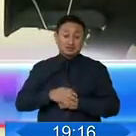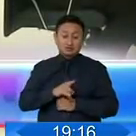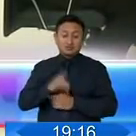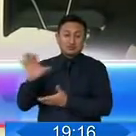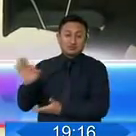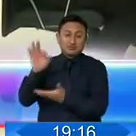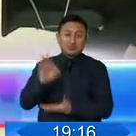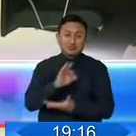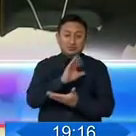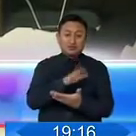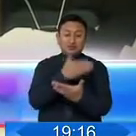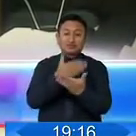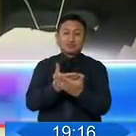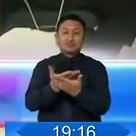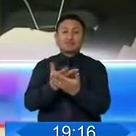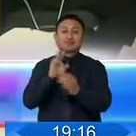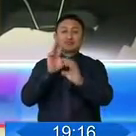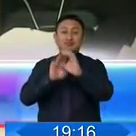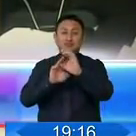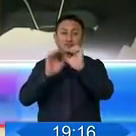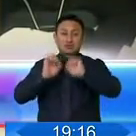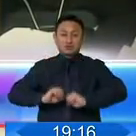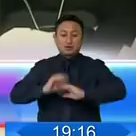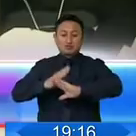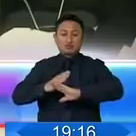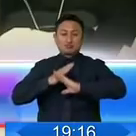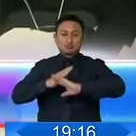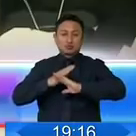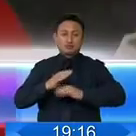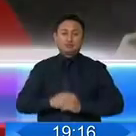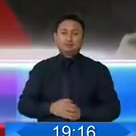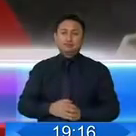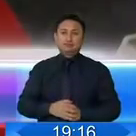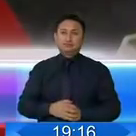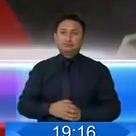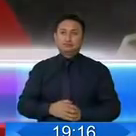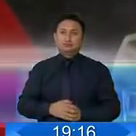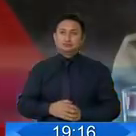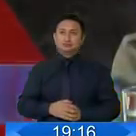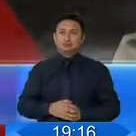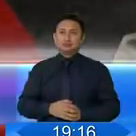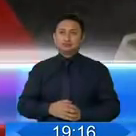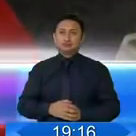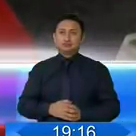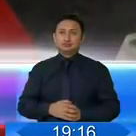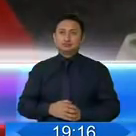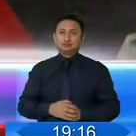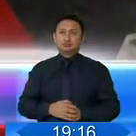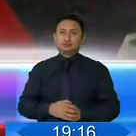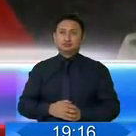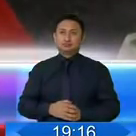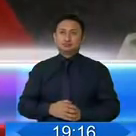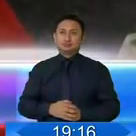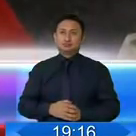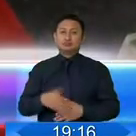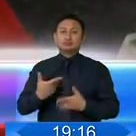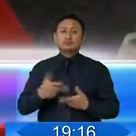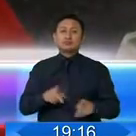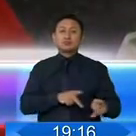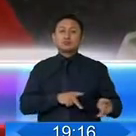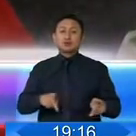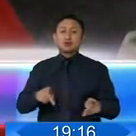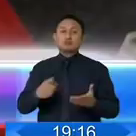representantes comparezcan ante el Pleno del Consejo, alegando su defensa. Está previsto el programa de